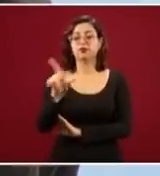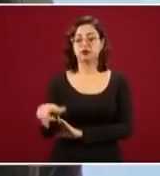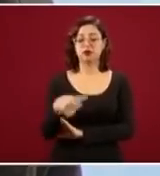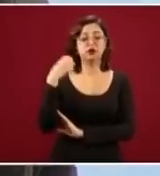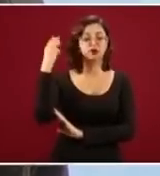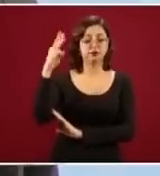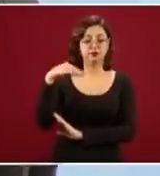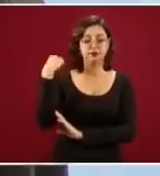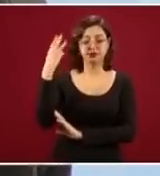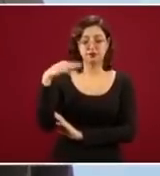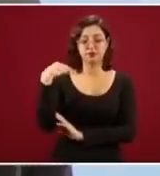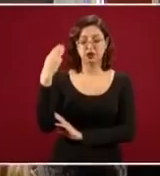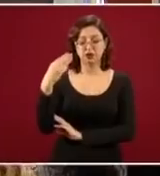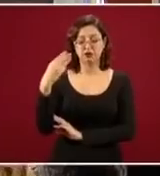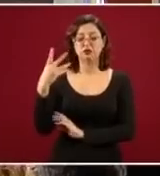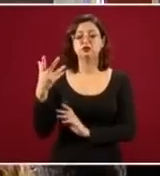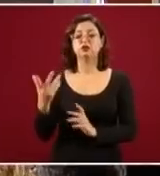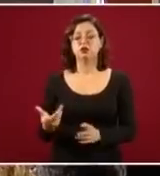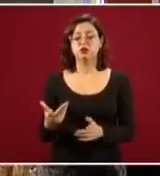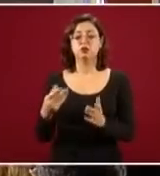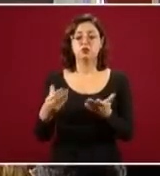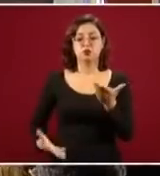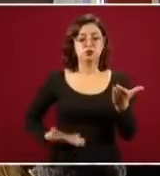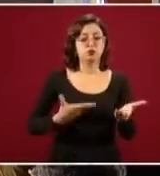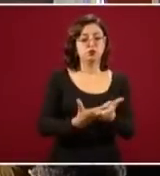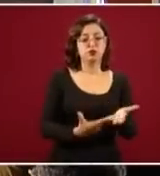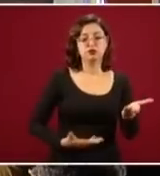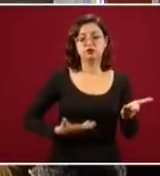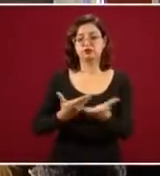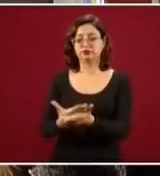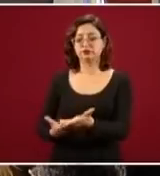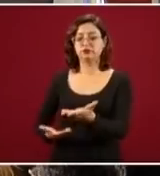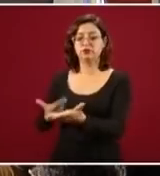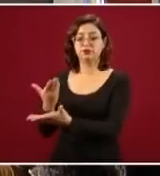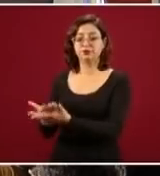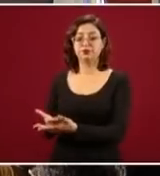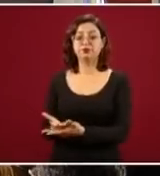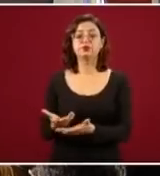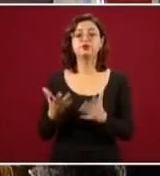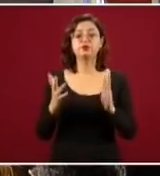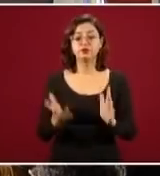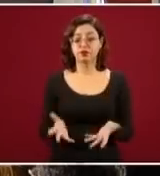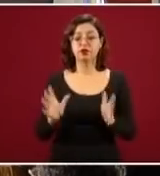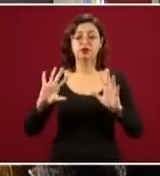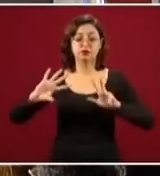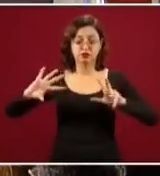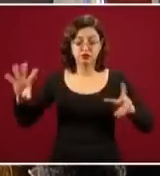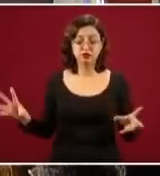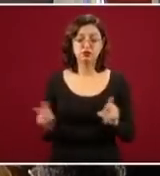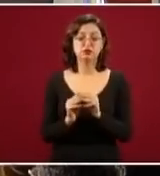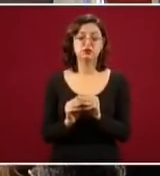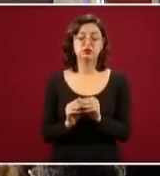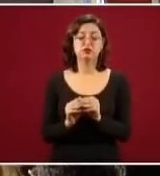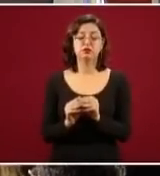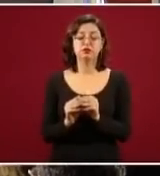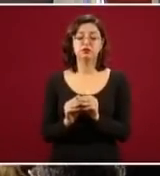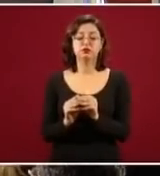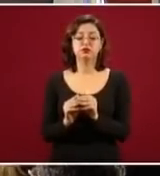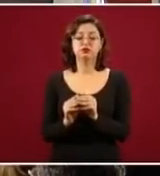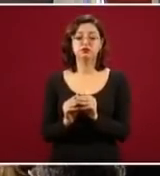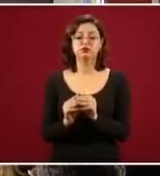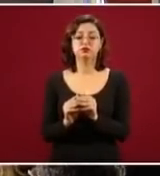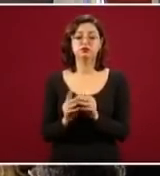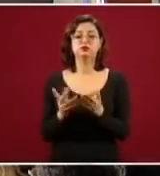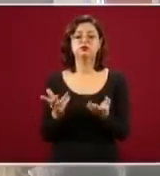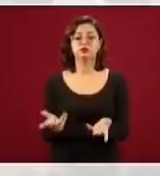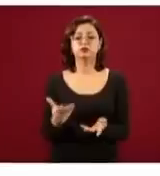finalmente, si me permiten pasar a la siguiente lámina, tener este ya que es el condensado que ustedes vieron, de